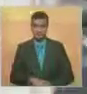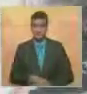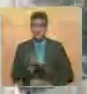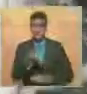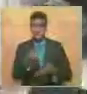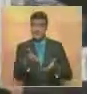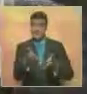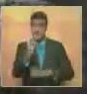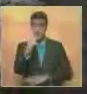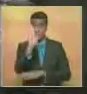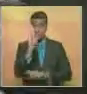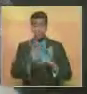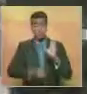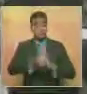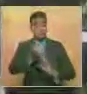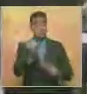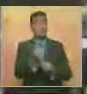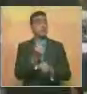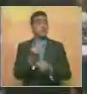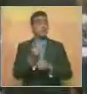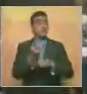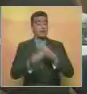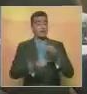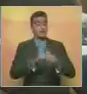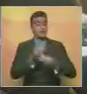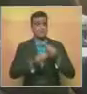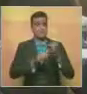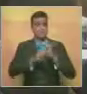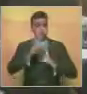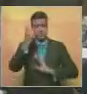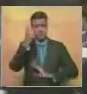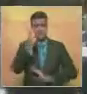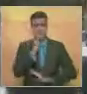es que este premio compromete aún más la labor que realizamos cada día en Noticiero Venevisión.